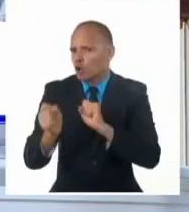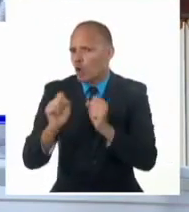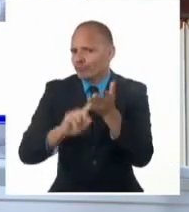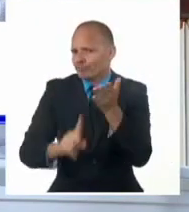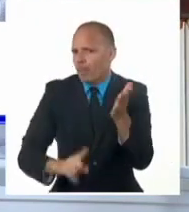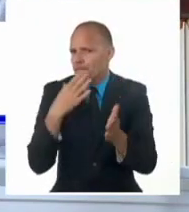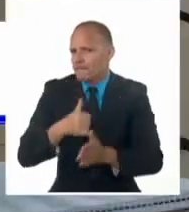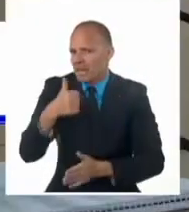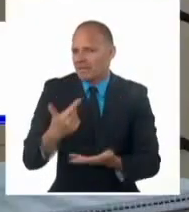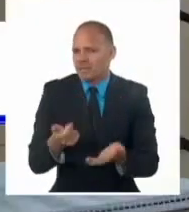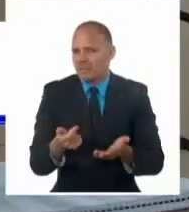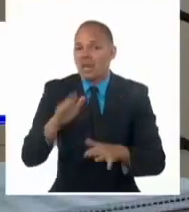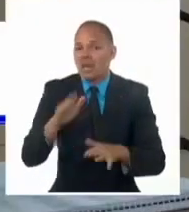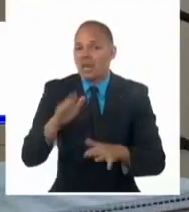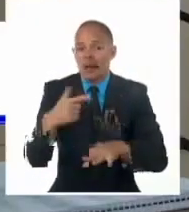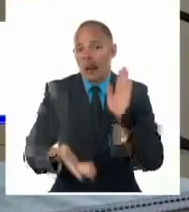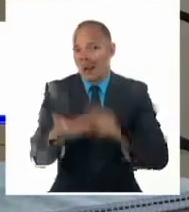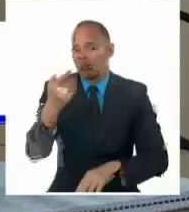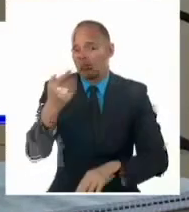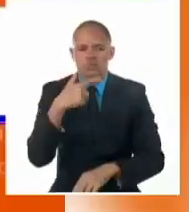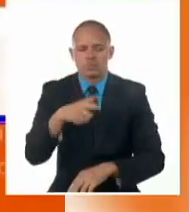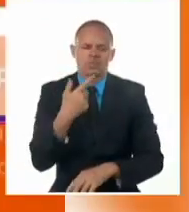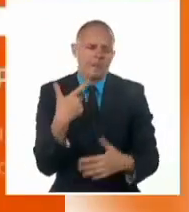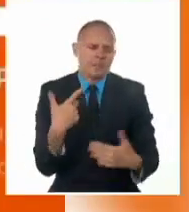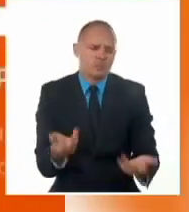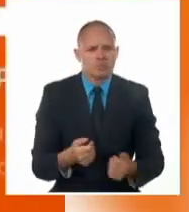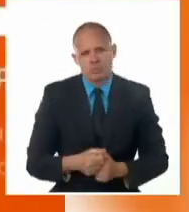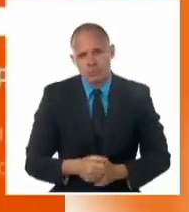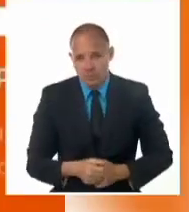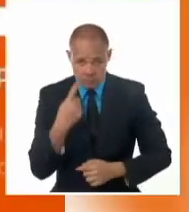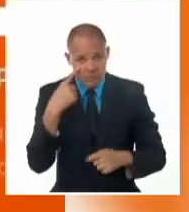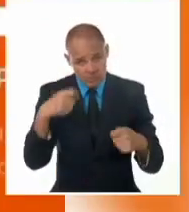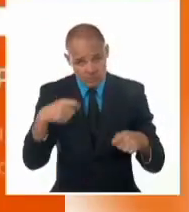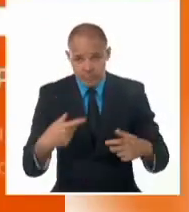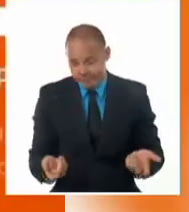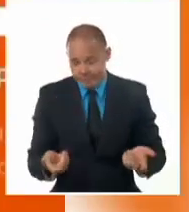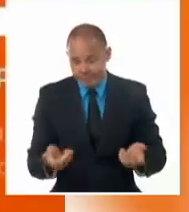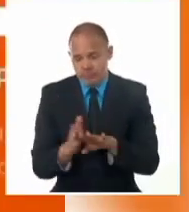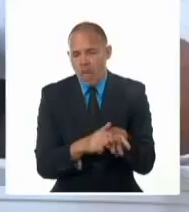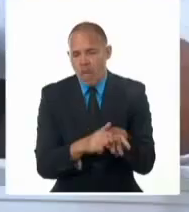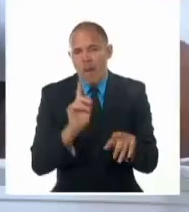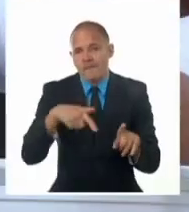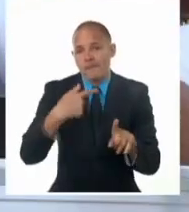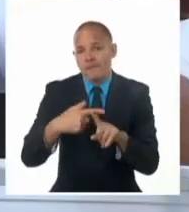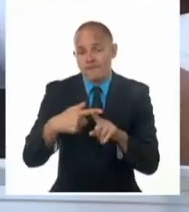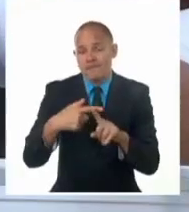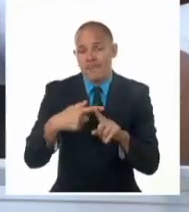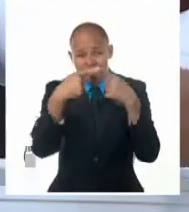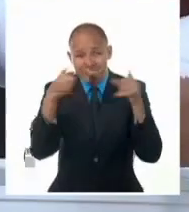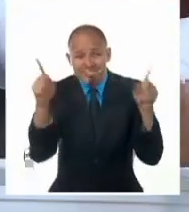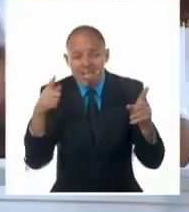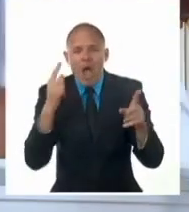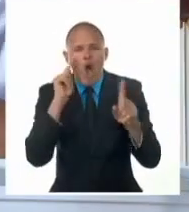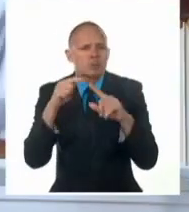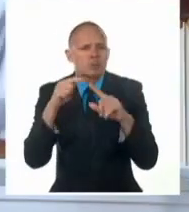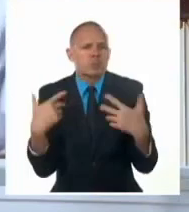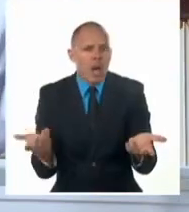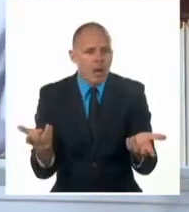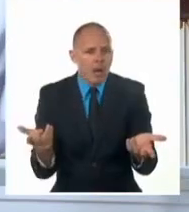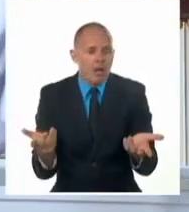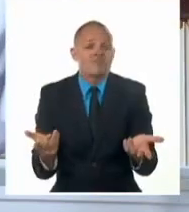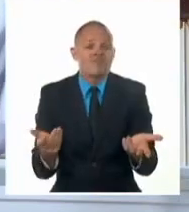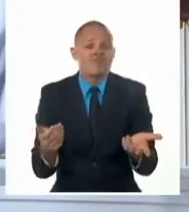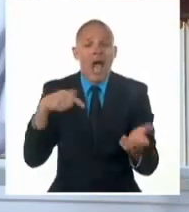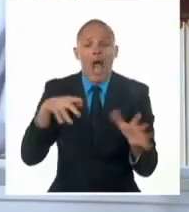con los incumplidores y a nivel del país nos toca también. Tiene que haber un gran esfuerzo y es el objetivo principal de este